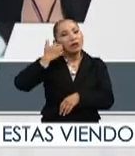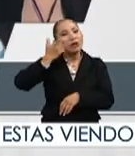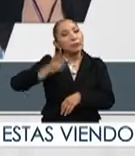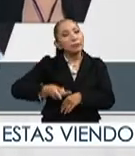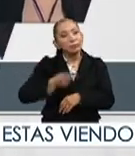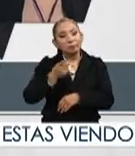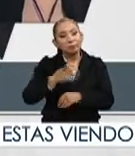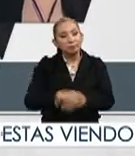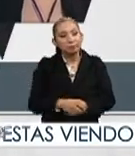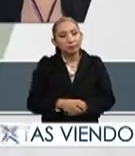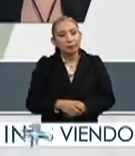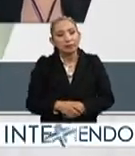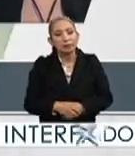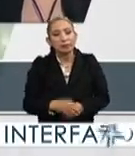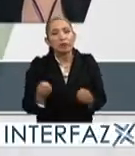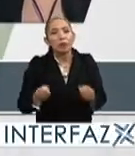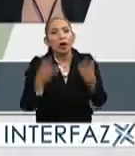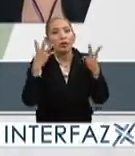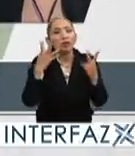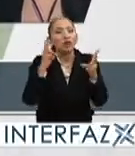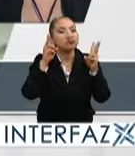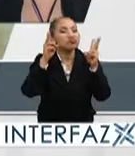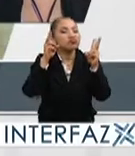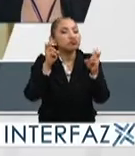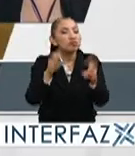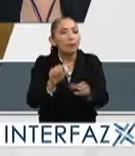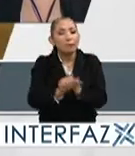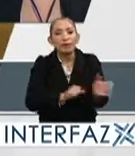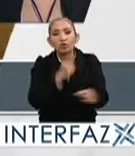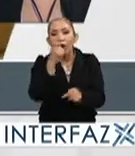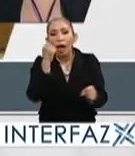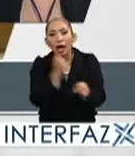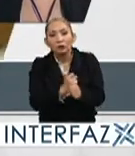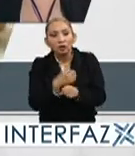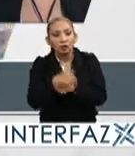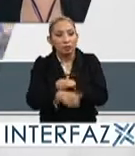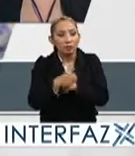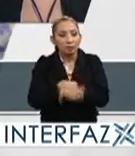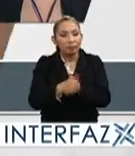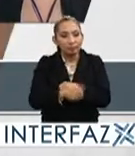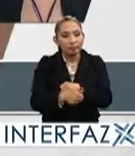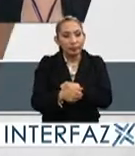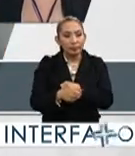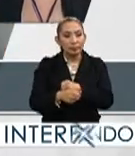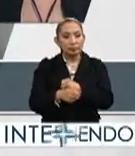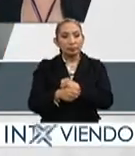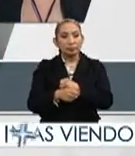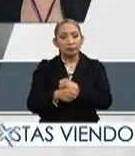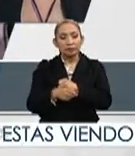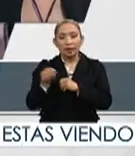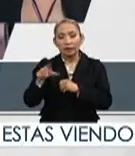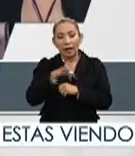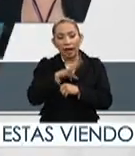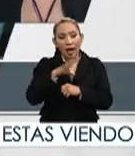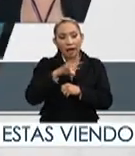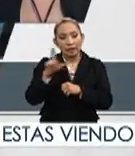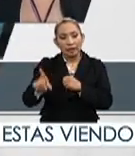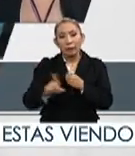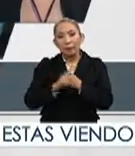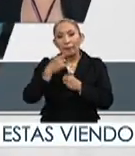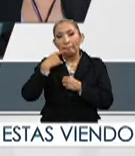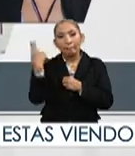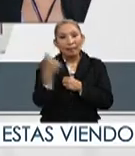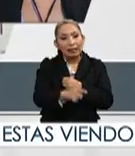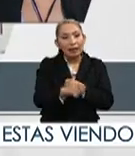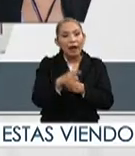preguntarte, ¿cuántos casos se dan al mes o al año? No sé esta estadística, ¿cómo la manejen? Donde existe este tipo de